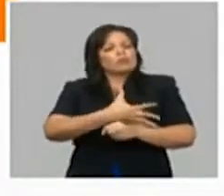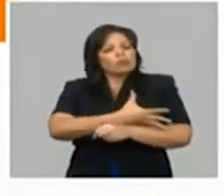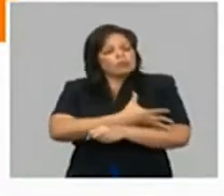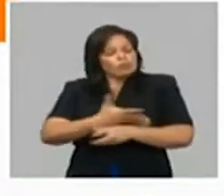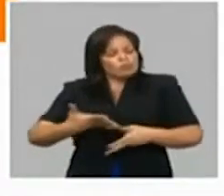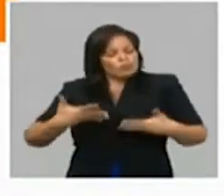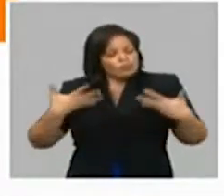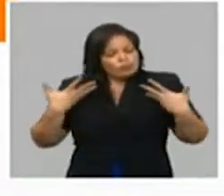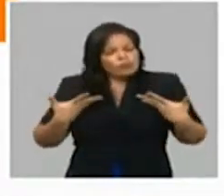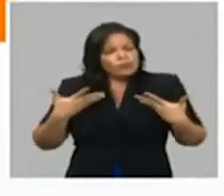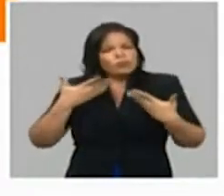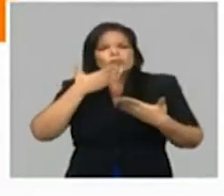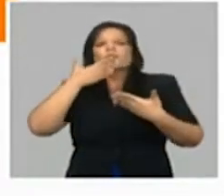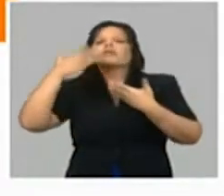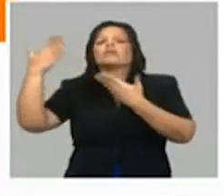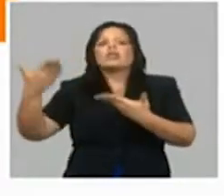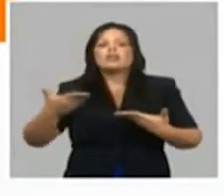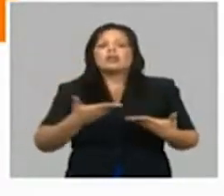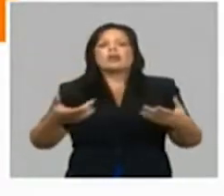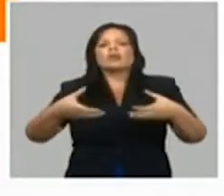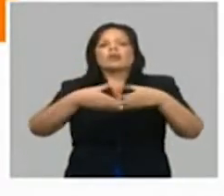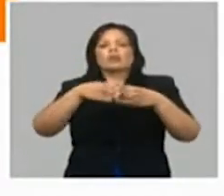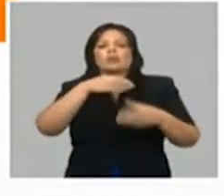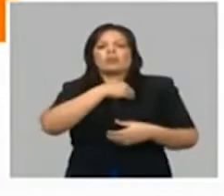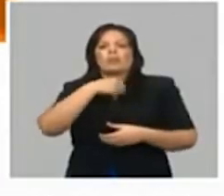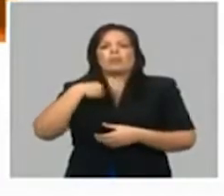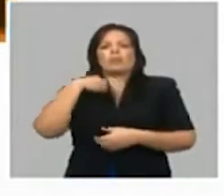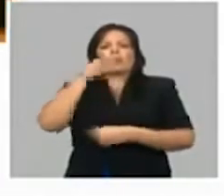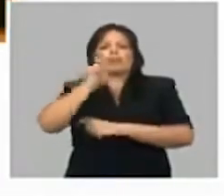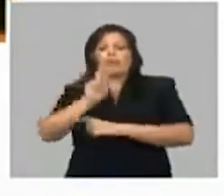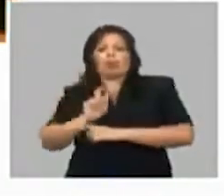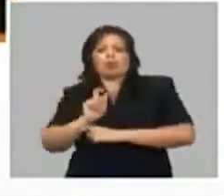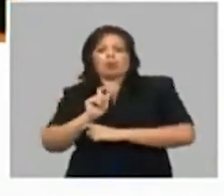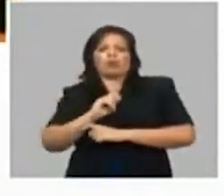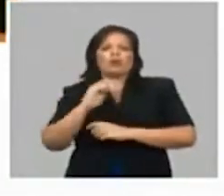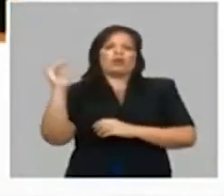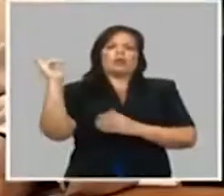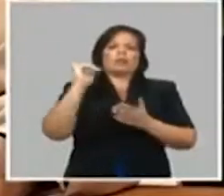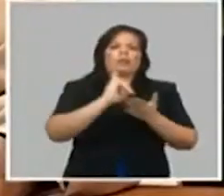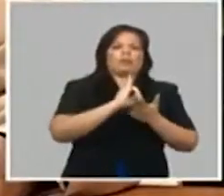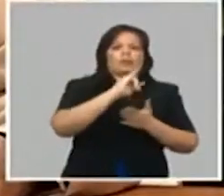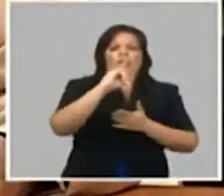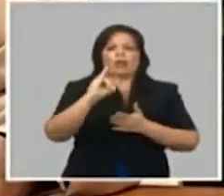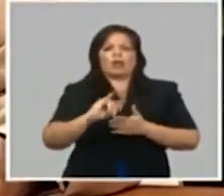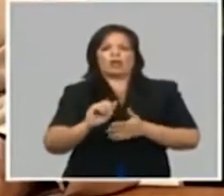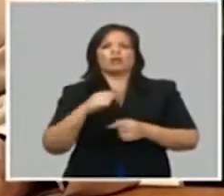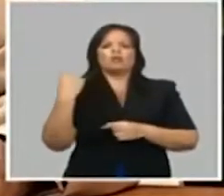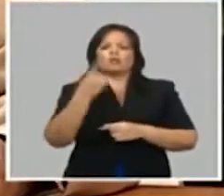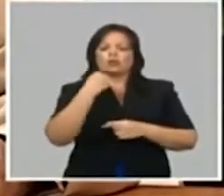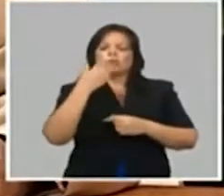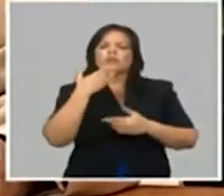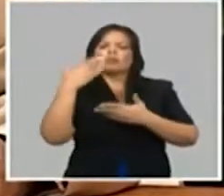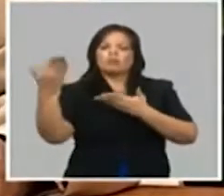Brigada Médica RRI. A su vez, hemos facilitado el despacho de los donativos y el resto de las